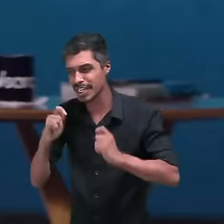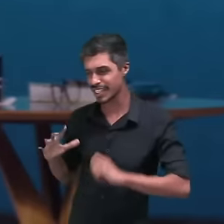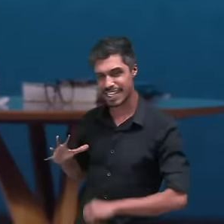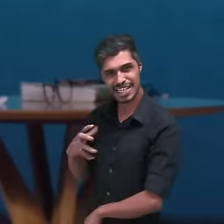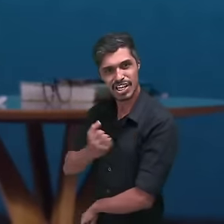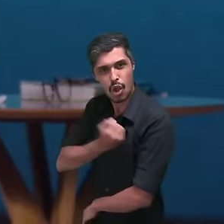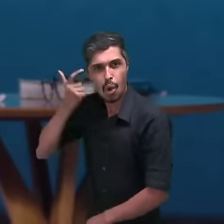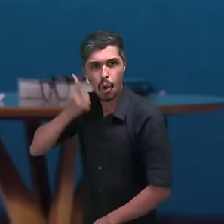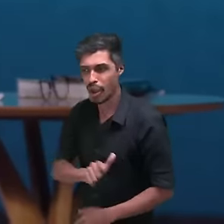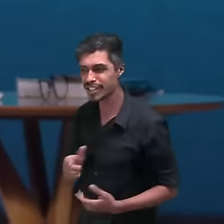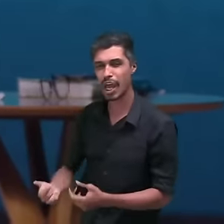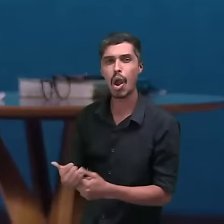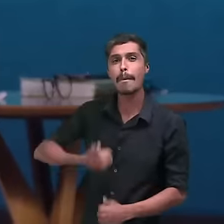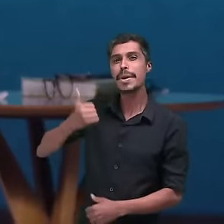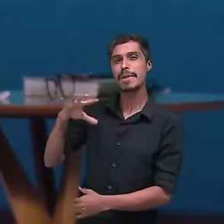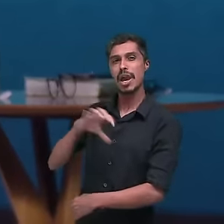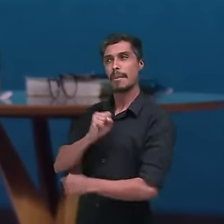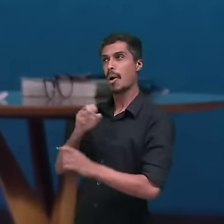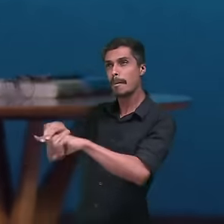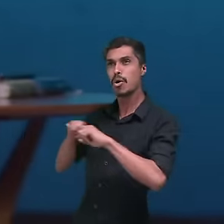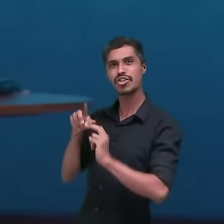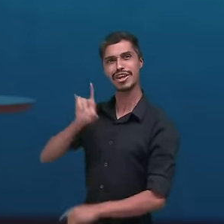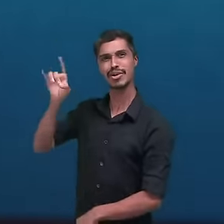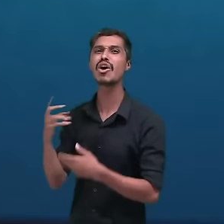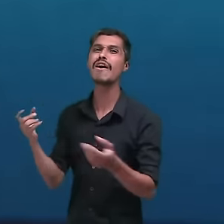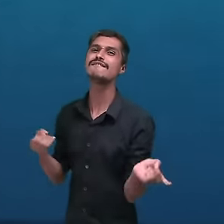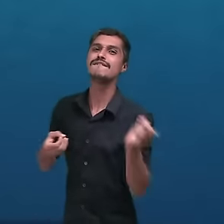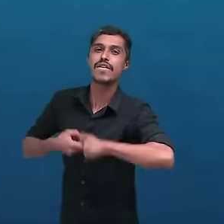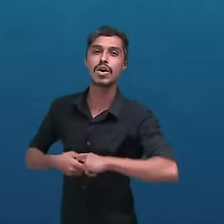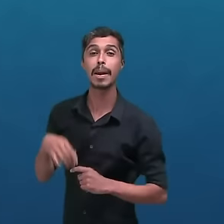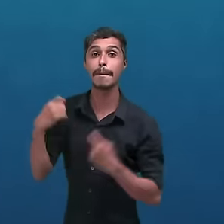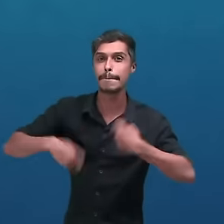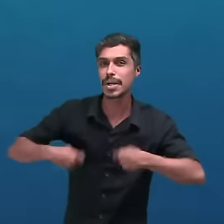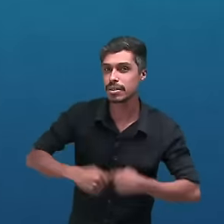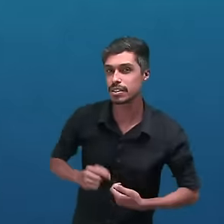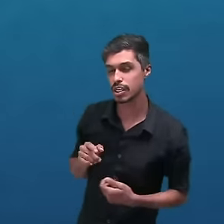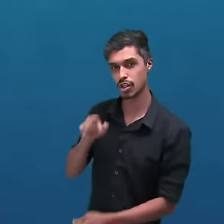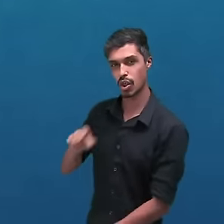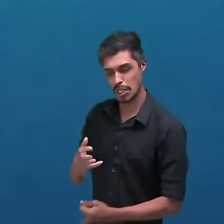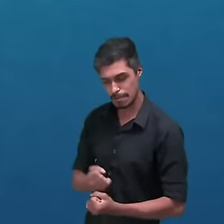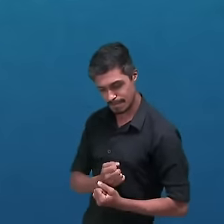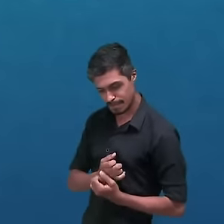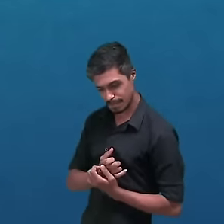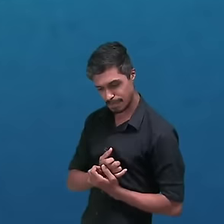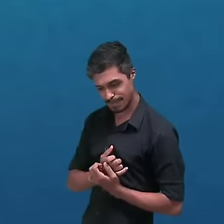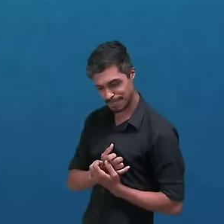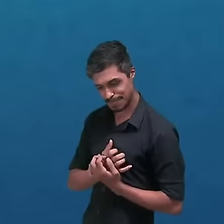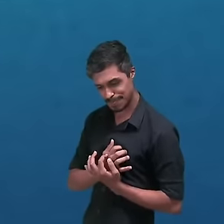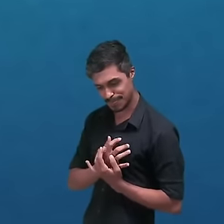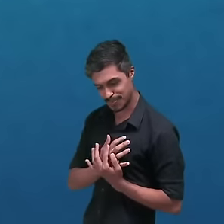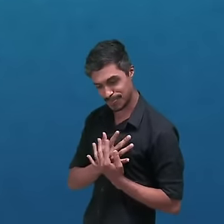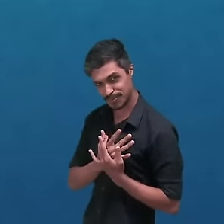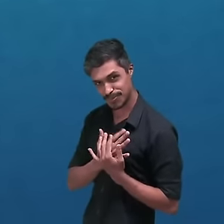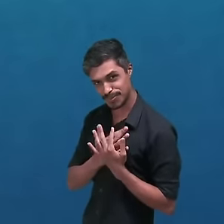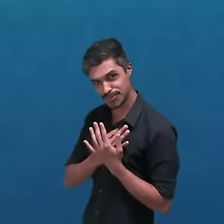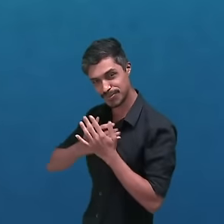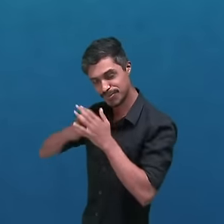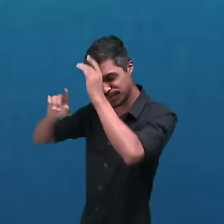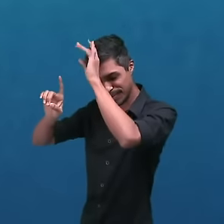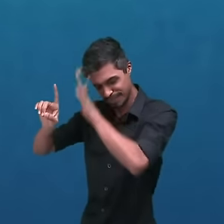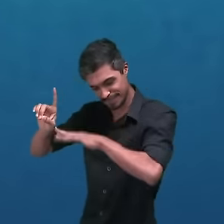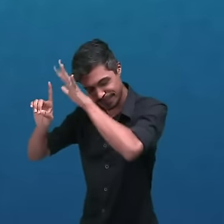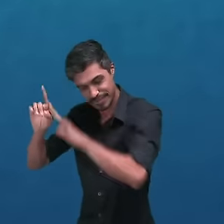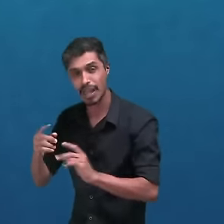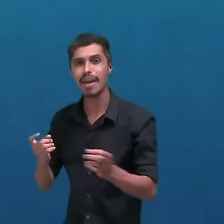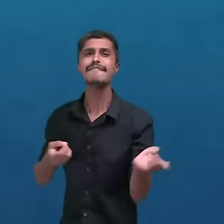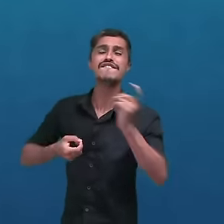un primer amor en su vida. Você precisa recuperar a pasión para adorar al Señor. Você precisa